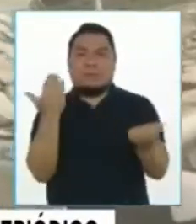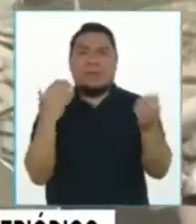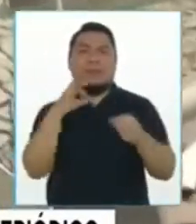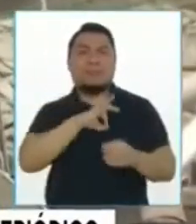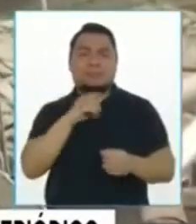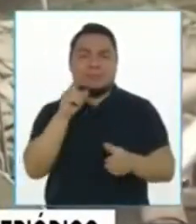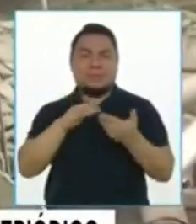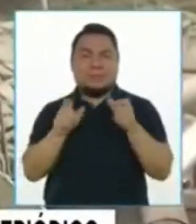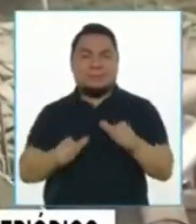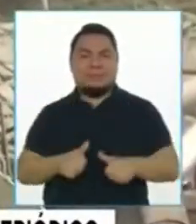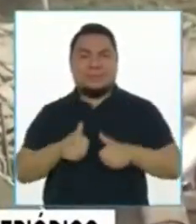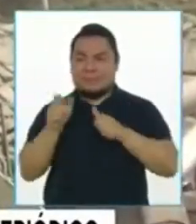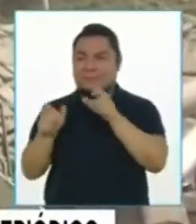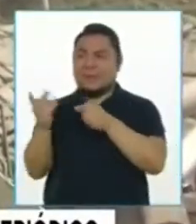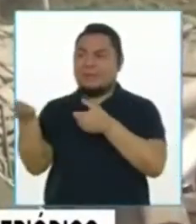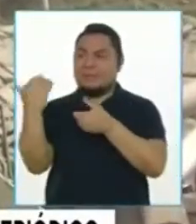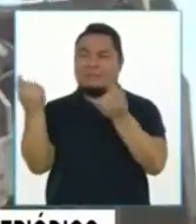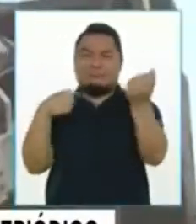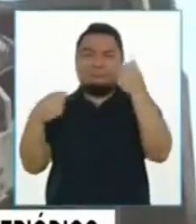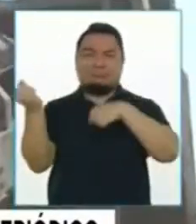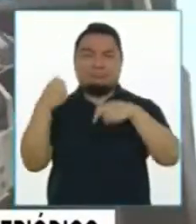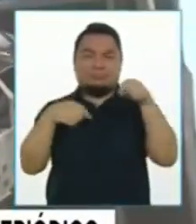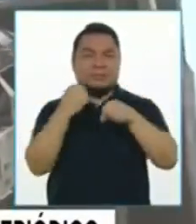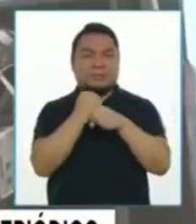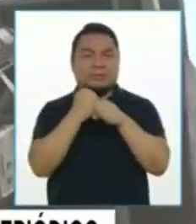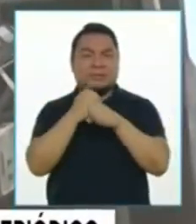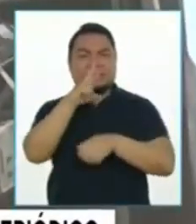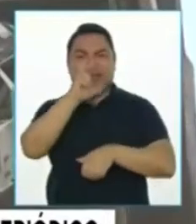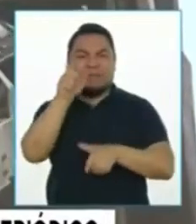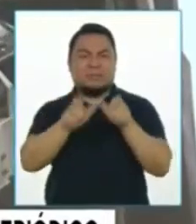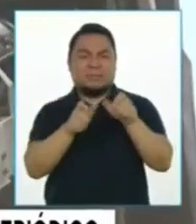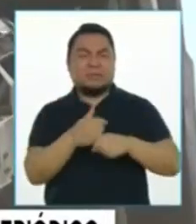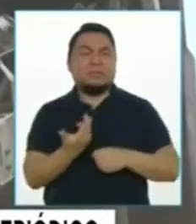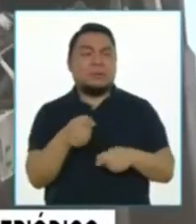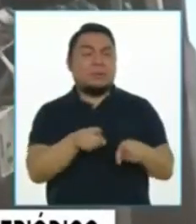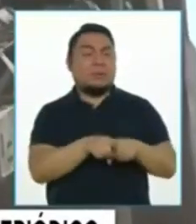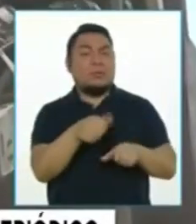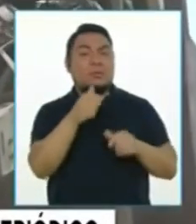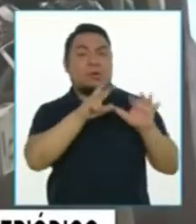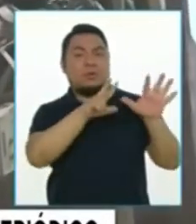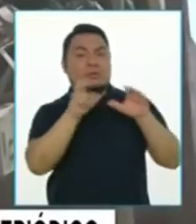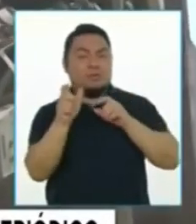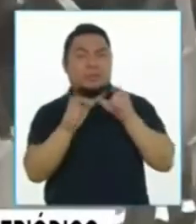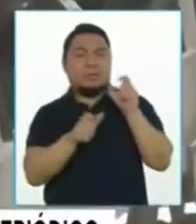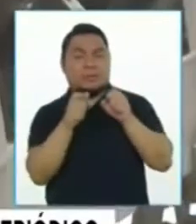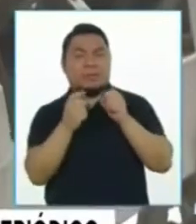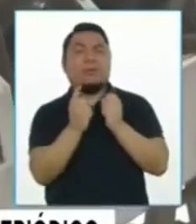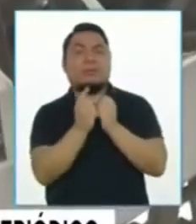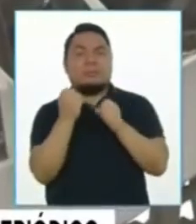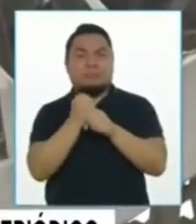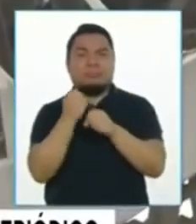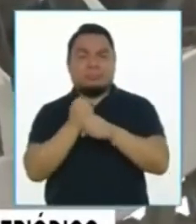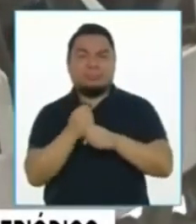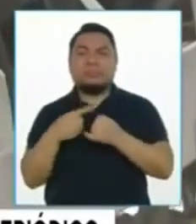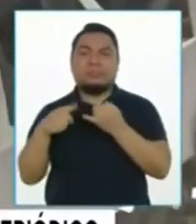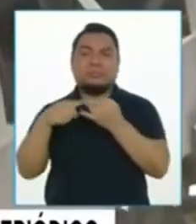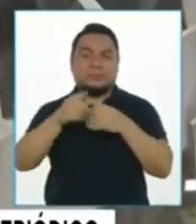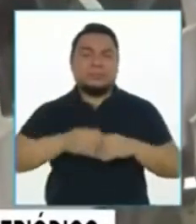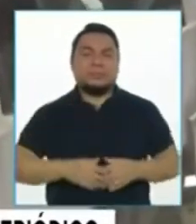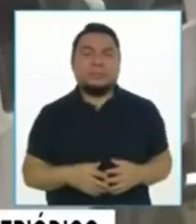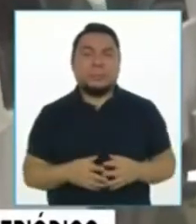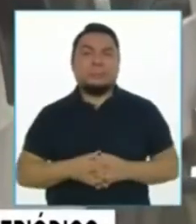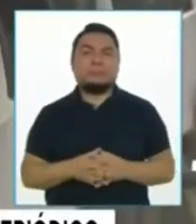vial, más de 300 personas de manera directa y 800 personas de manera indirecta entre